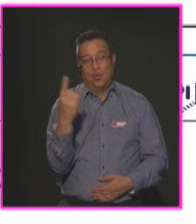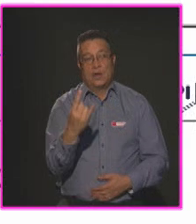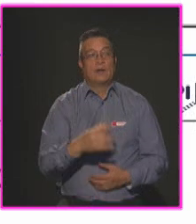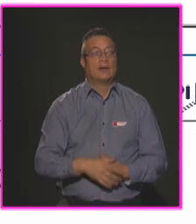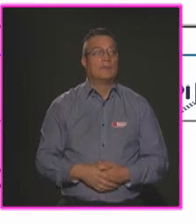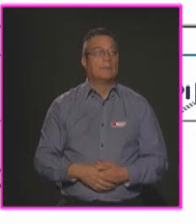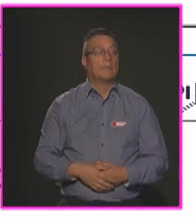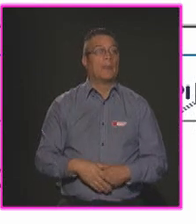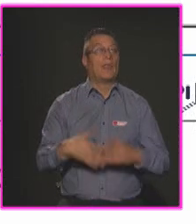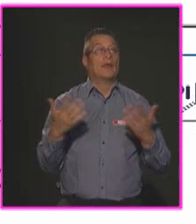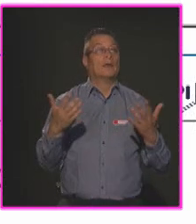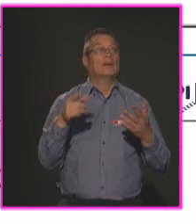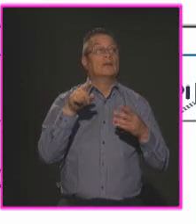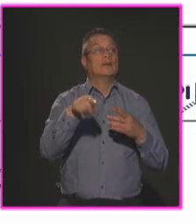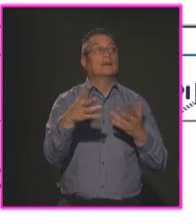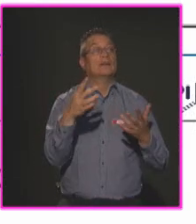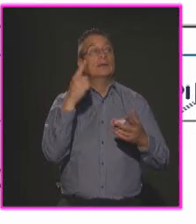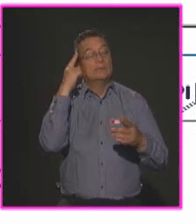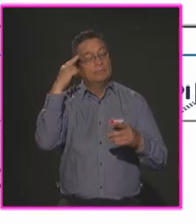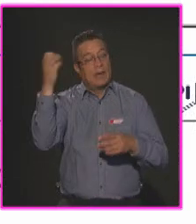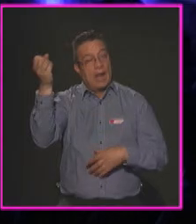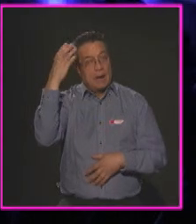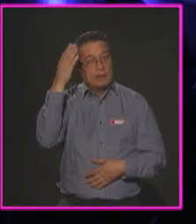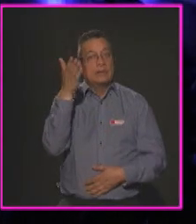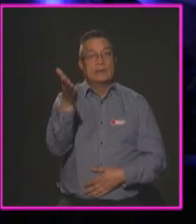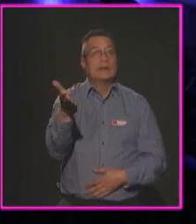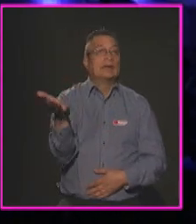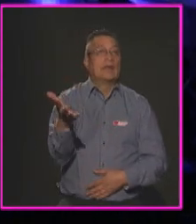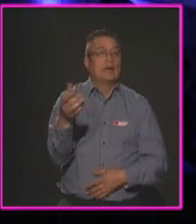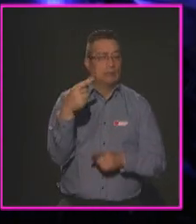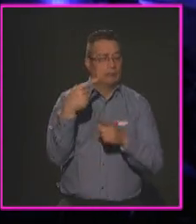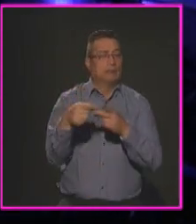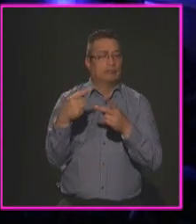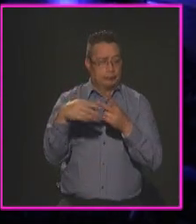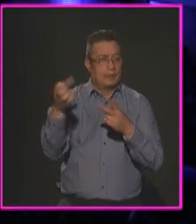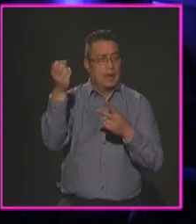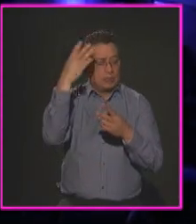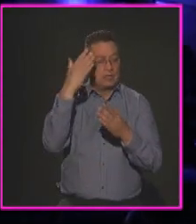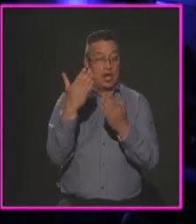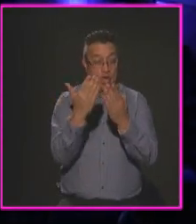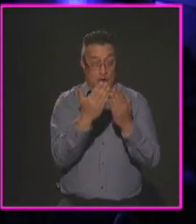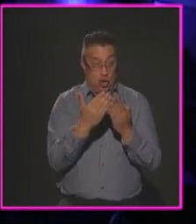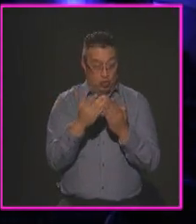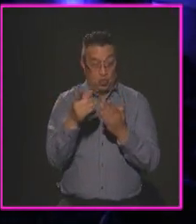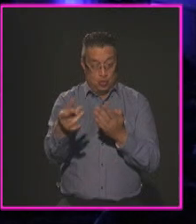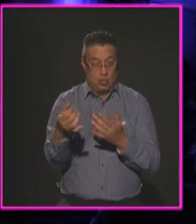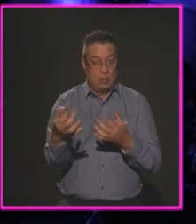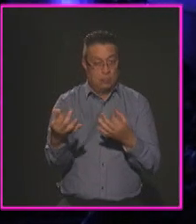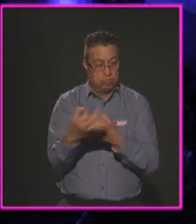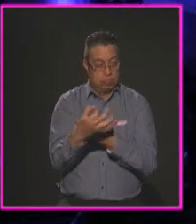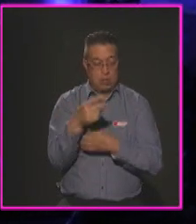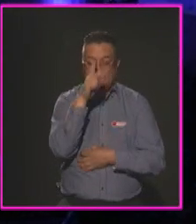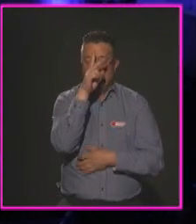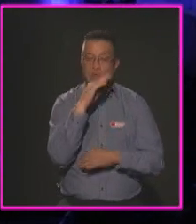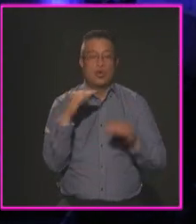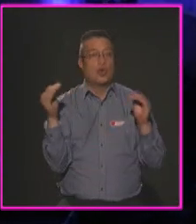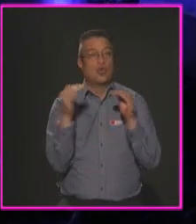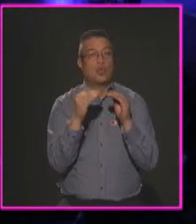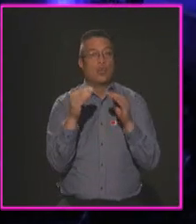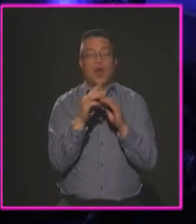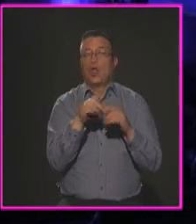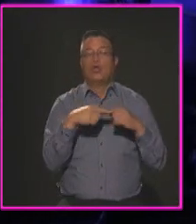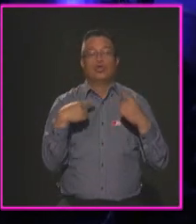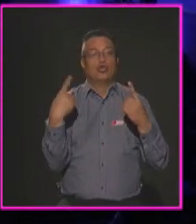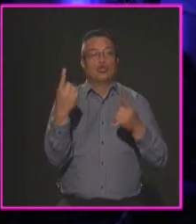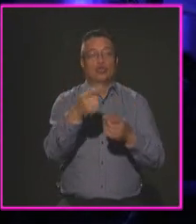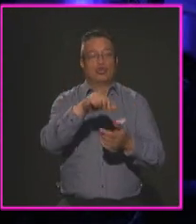¿Qué lecciones nos da la laguna de Aculeo al final? Muchísimas. ¿Por qué? Porque los estudios indican que está pasando exactamente lo mismo en toda la zona